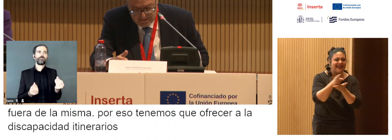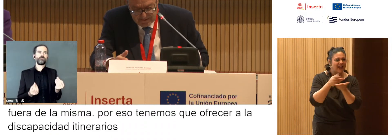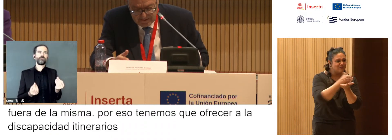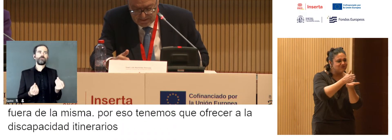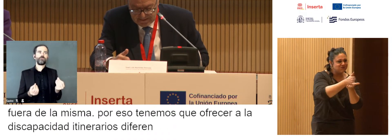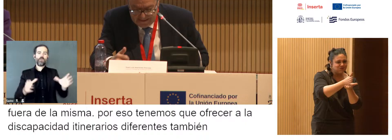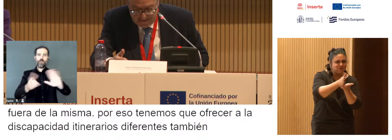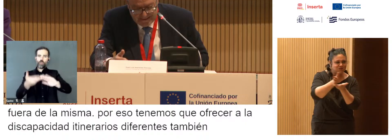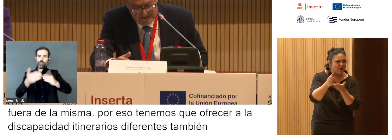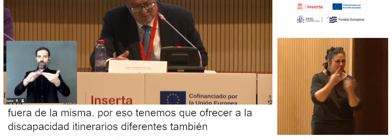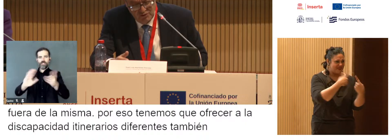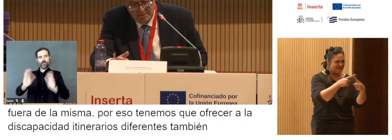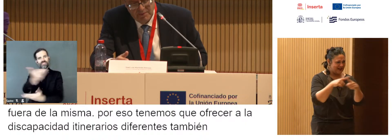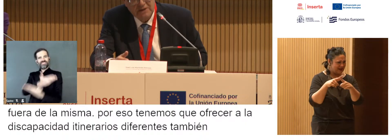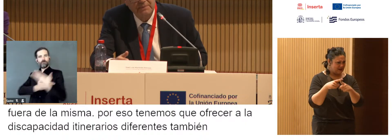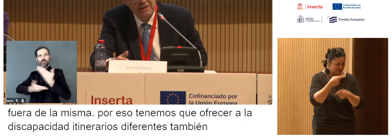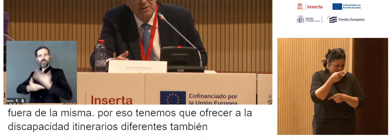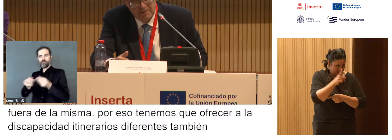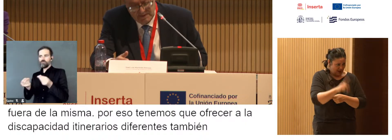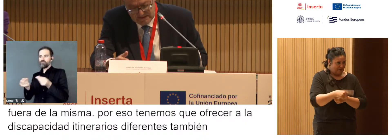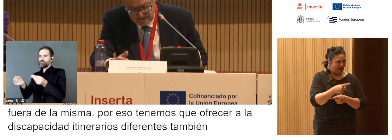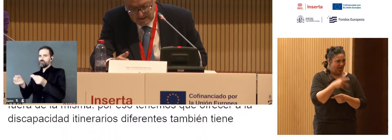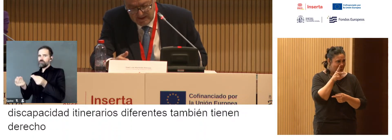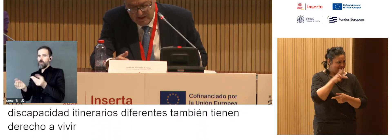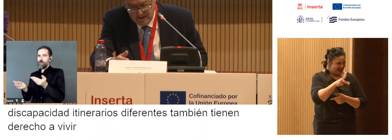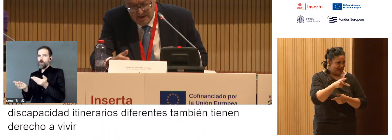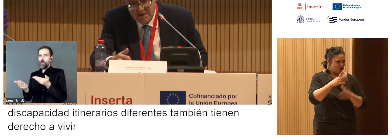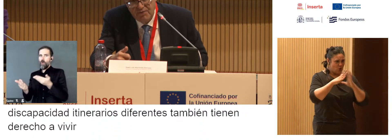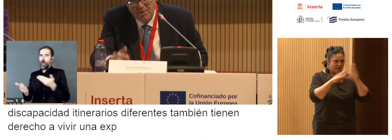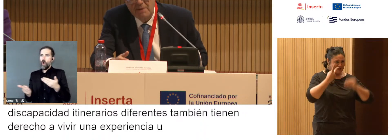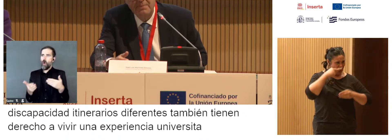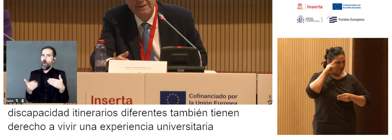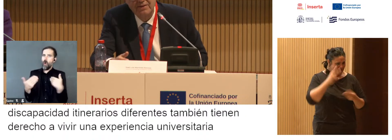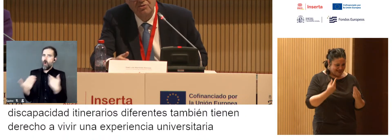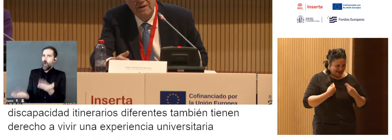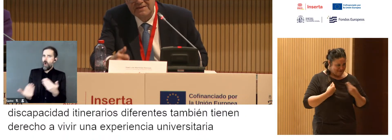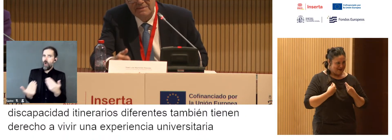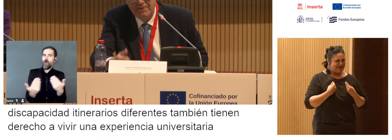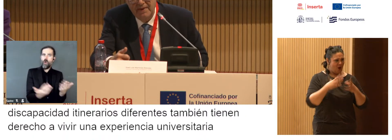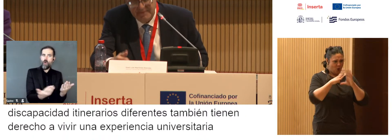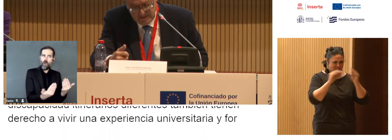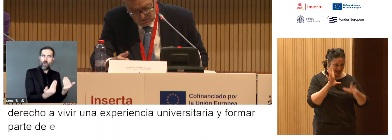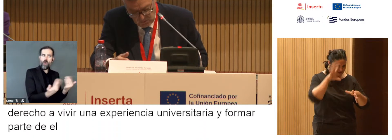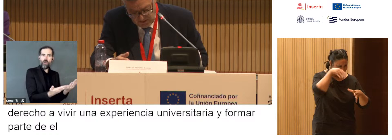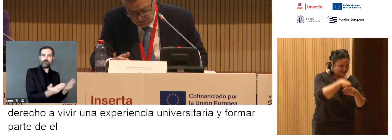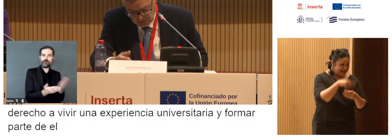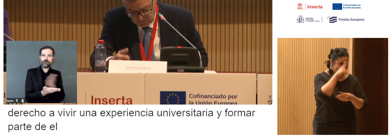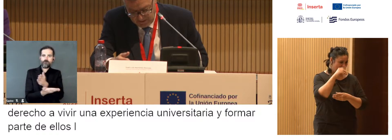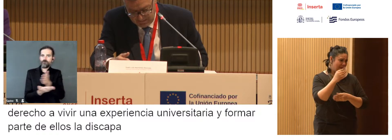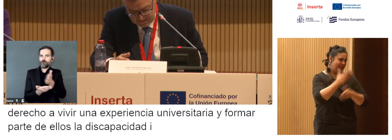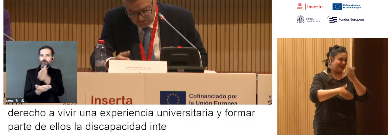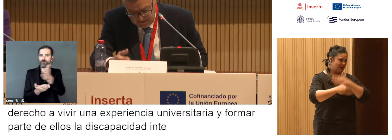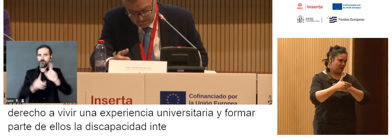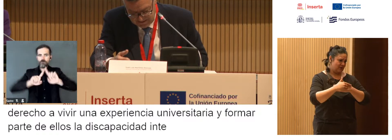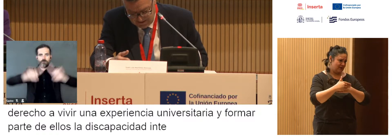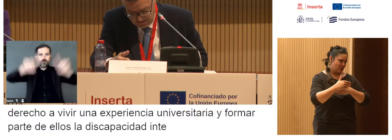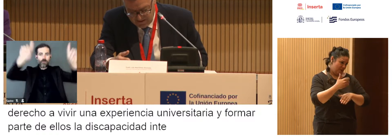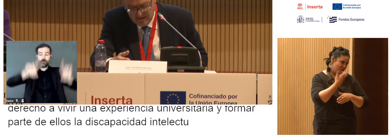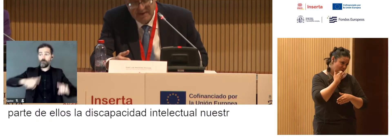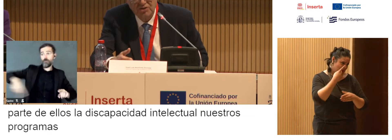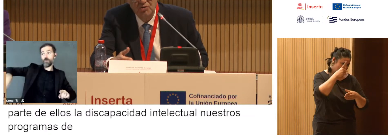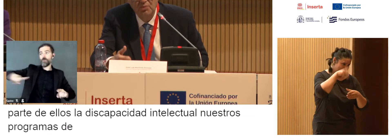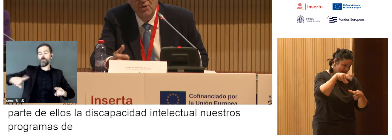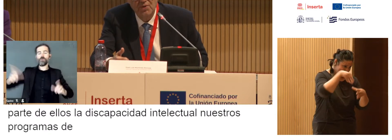También tienen derecho a vivir una experiencia universitaria y formar parte de ellos la discapacidad intelectual. Nuestros programas de